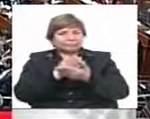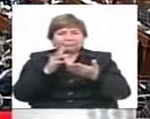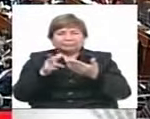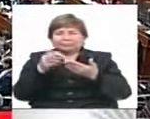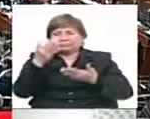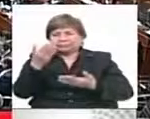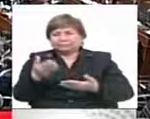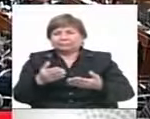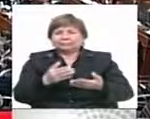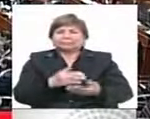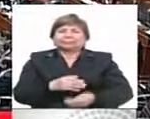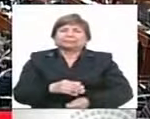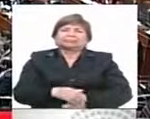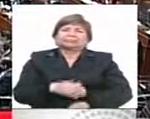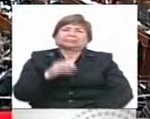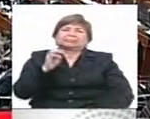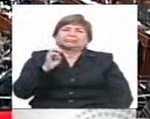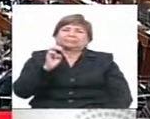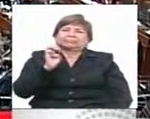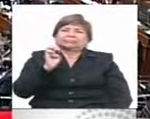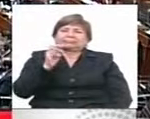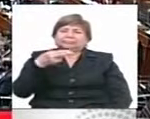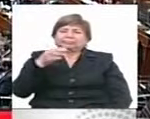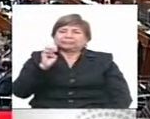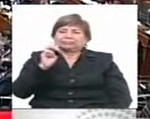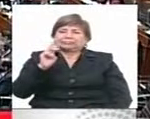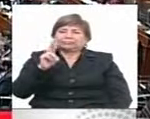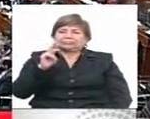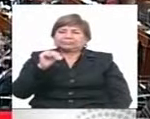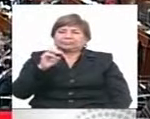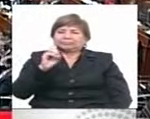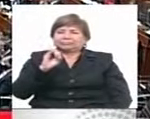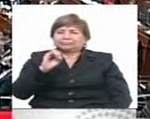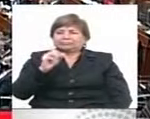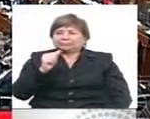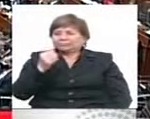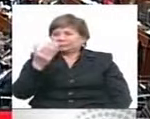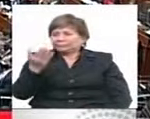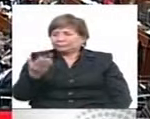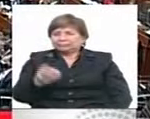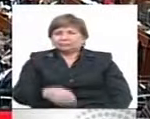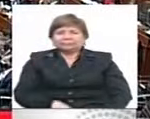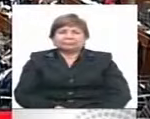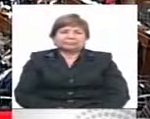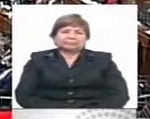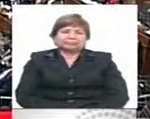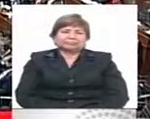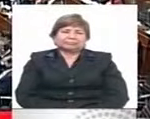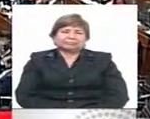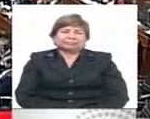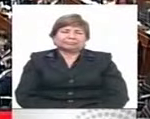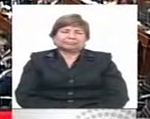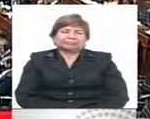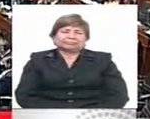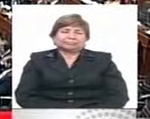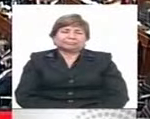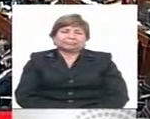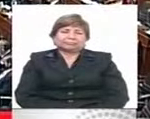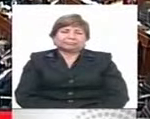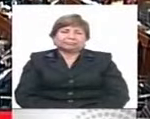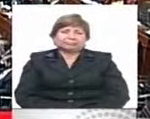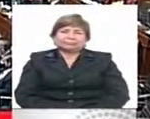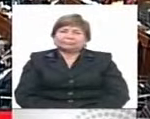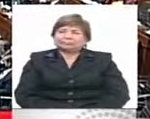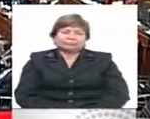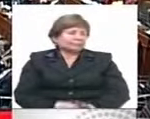con la participación de la congresista Hermosilla. Le voy a ceder una interrupción.